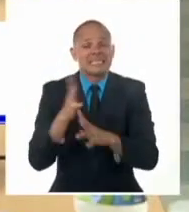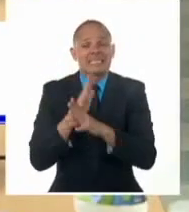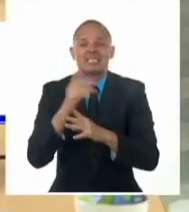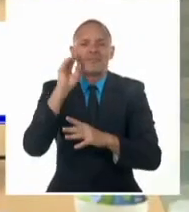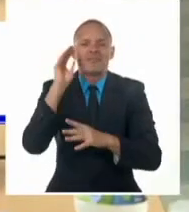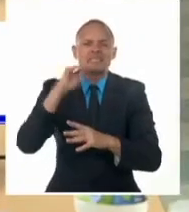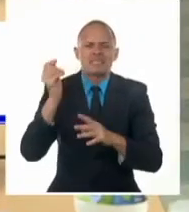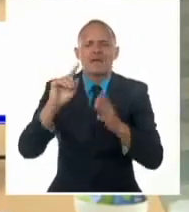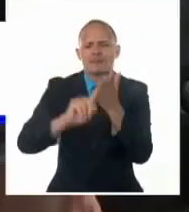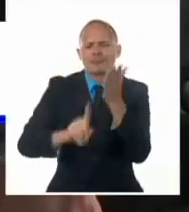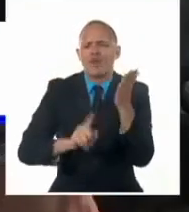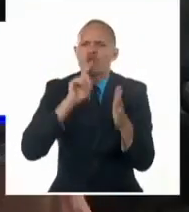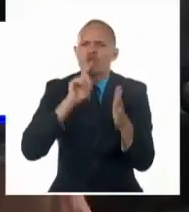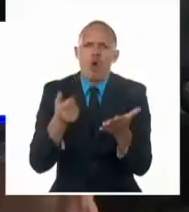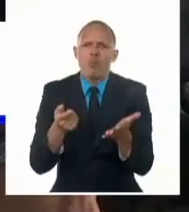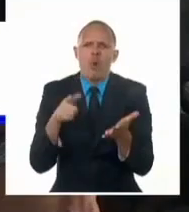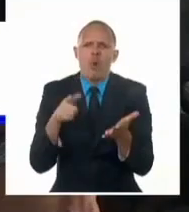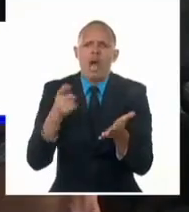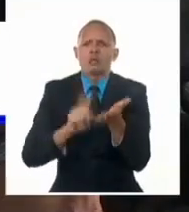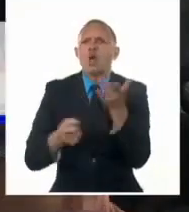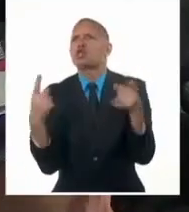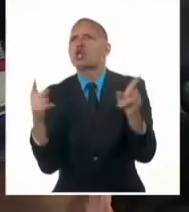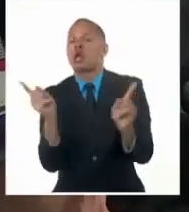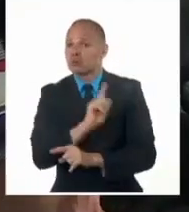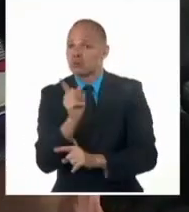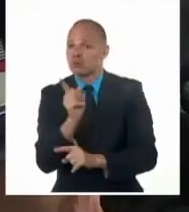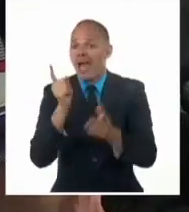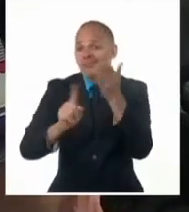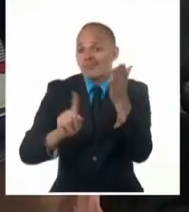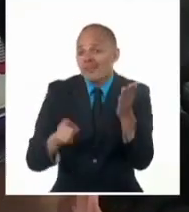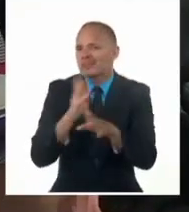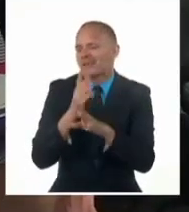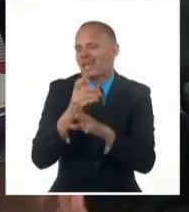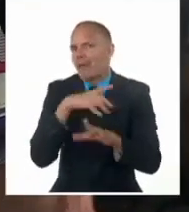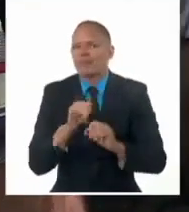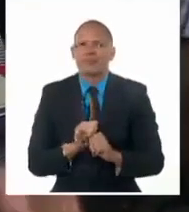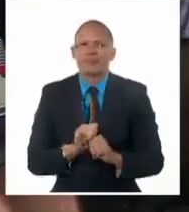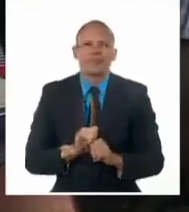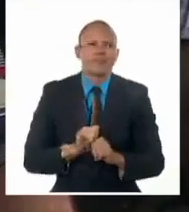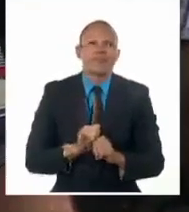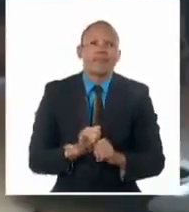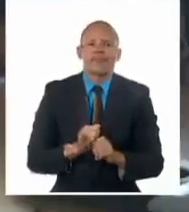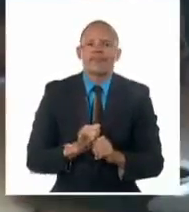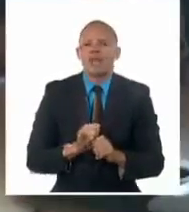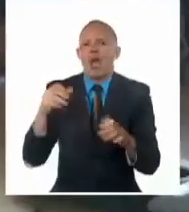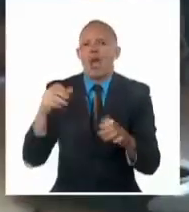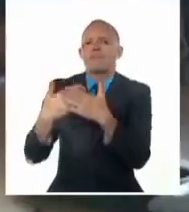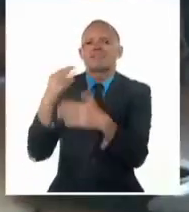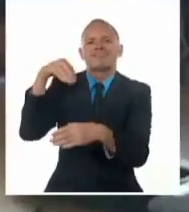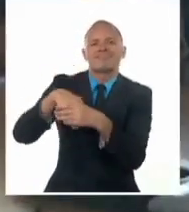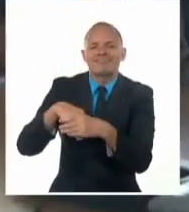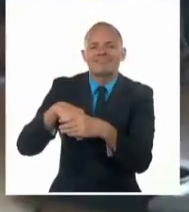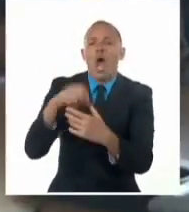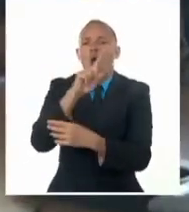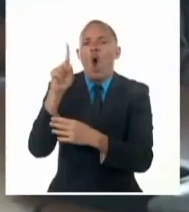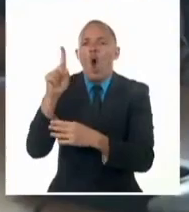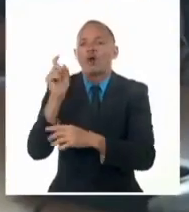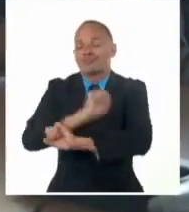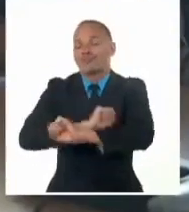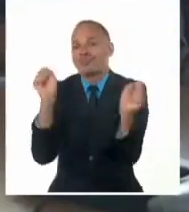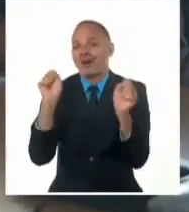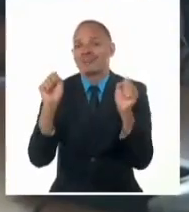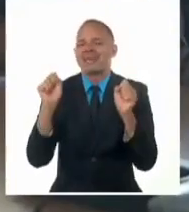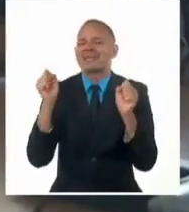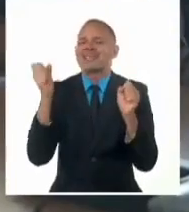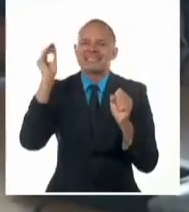un aire acondicionado administrativo después de las 11 de la mañana no es razonable. ¿Qué es lo que tiene que hacer la provincia? Un